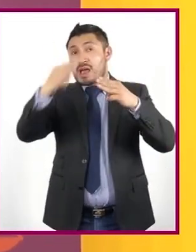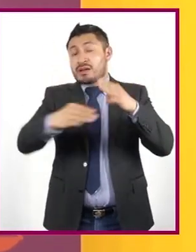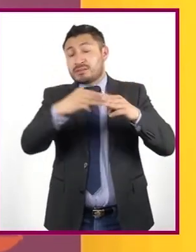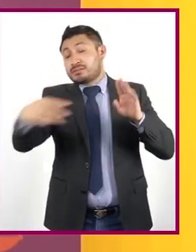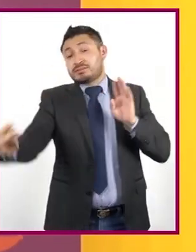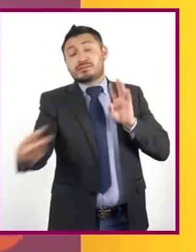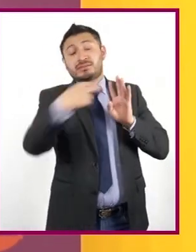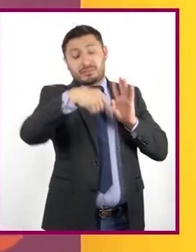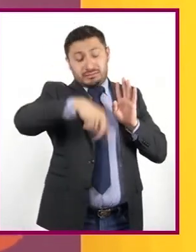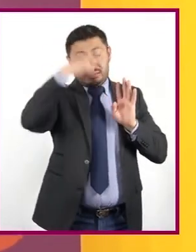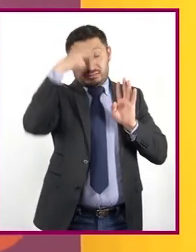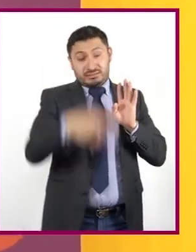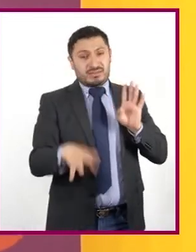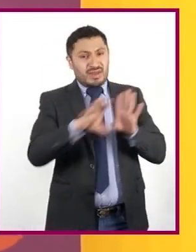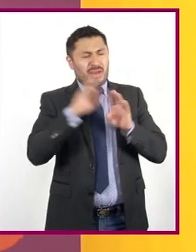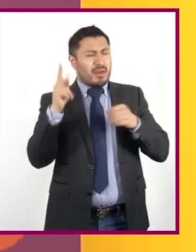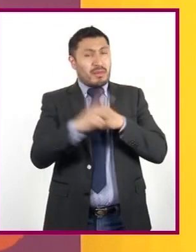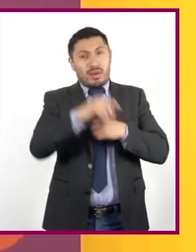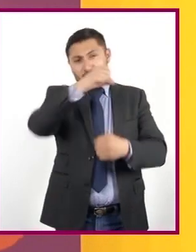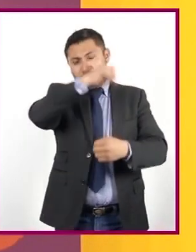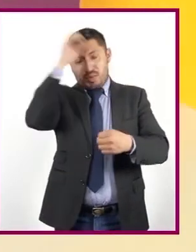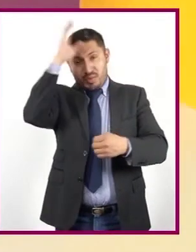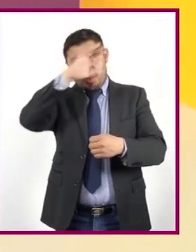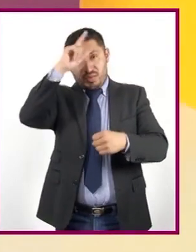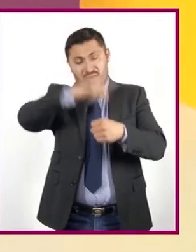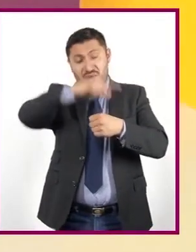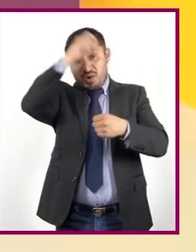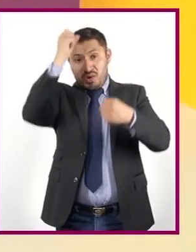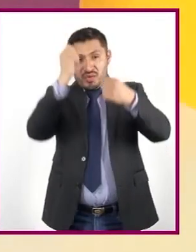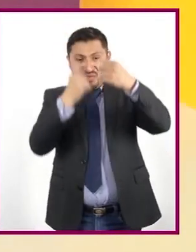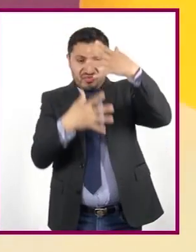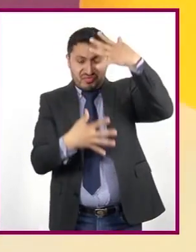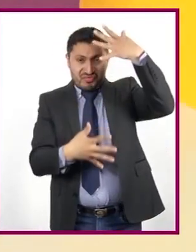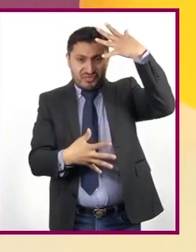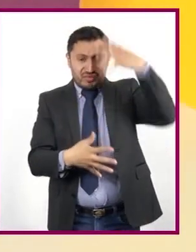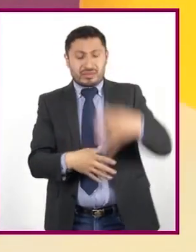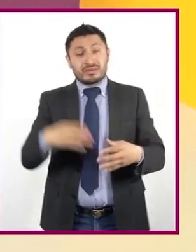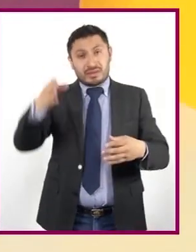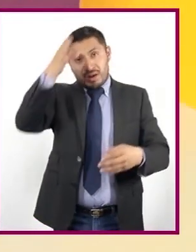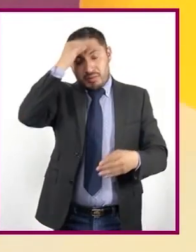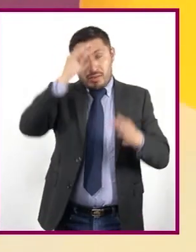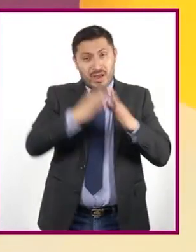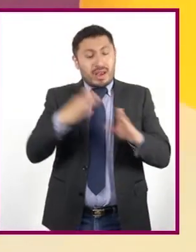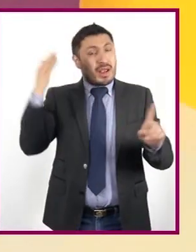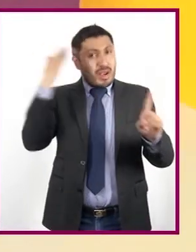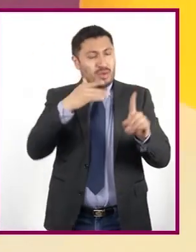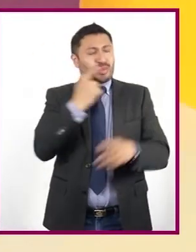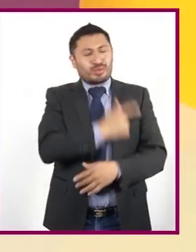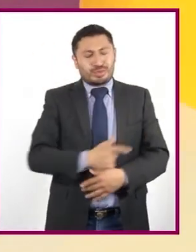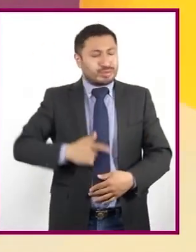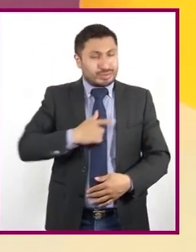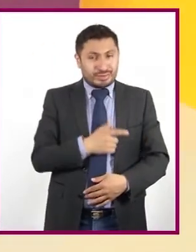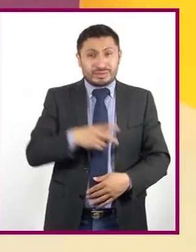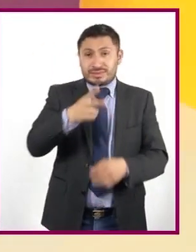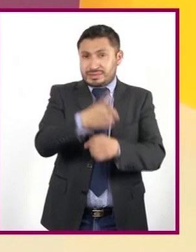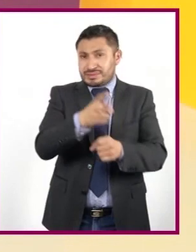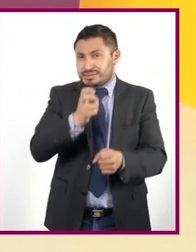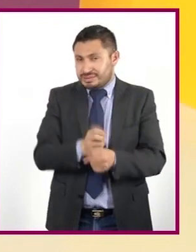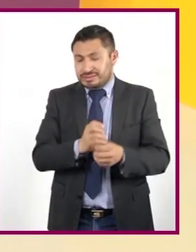país con una gran diversidad cultural. Aprender en casa es un reto y un placer, así que les